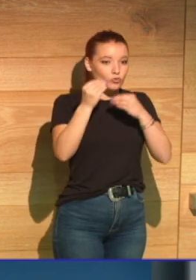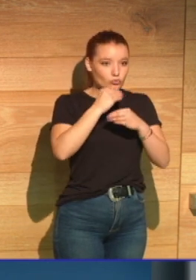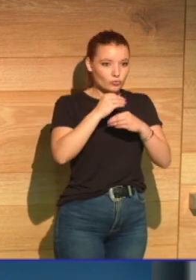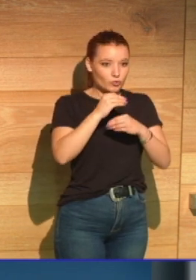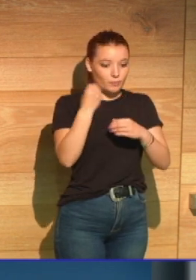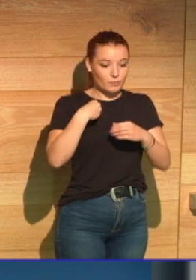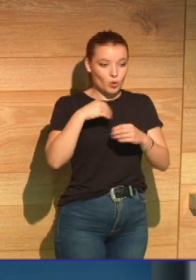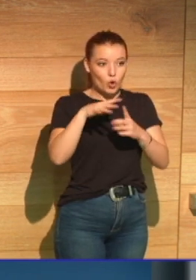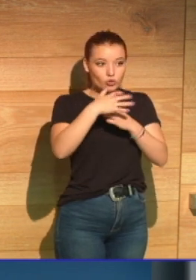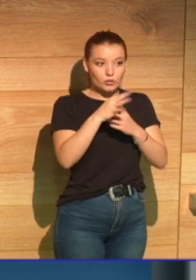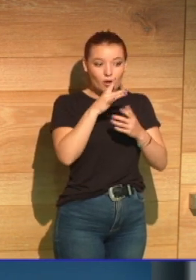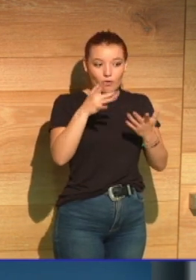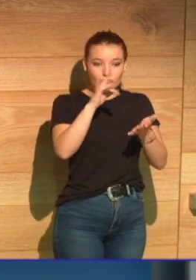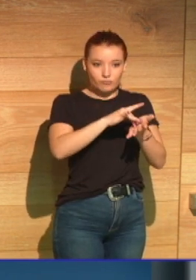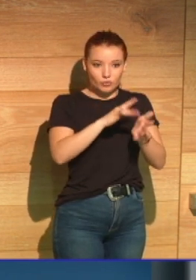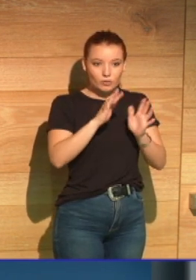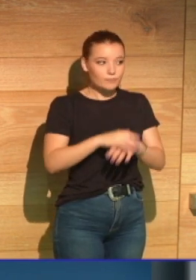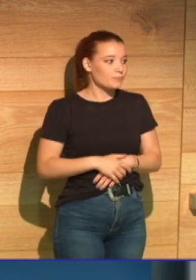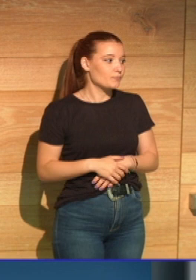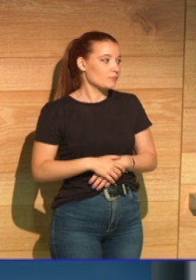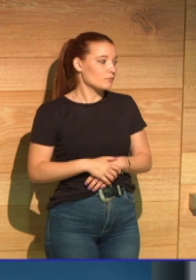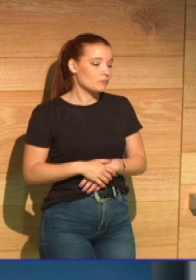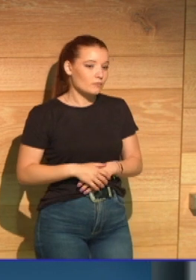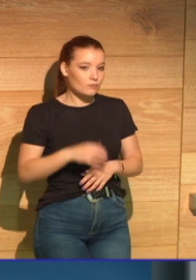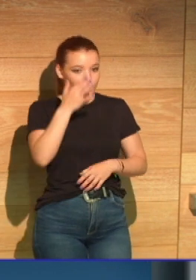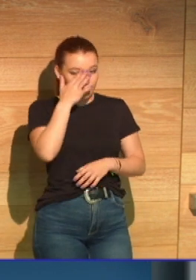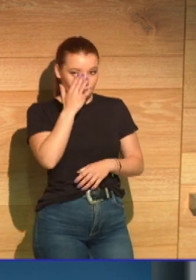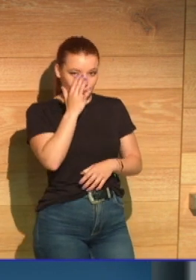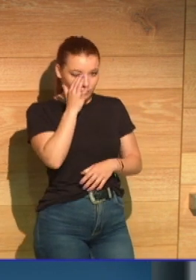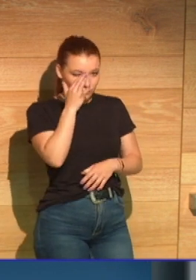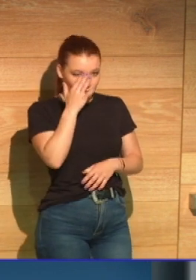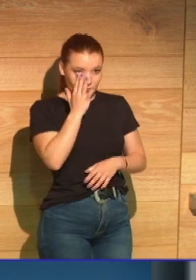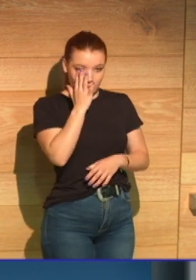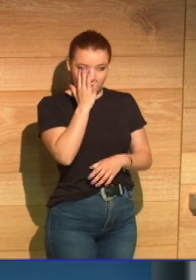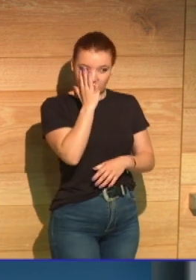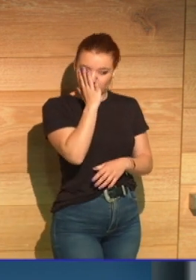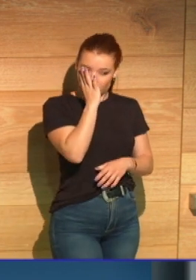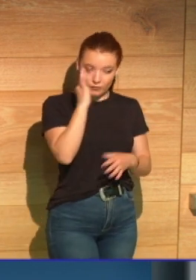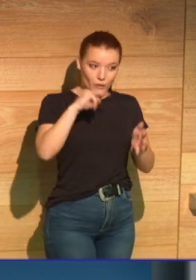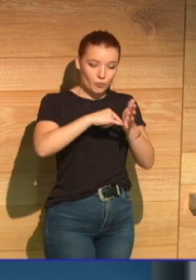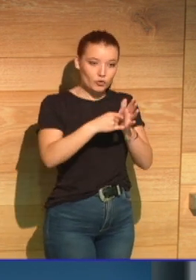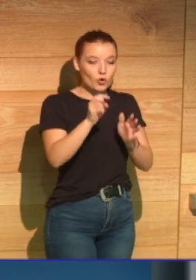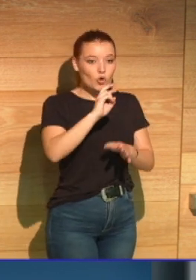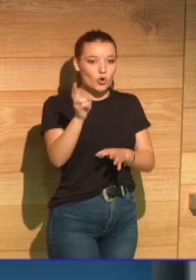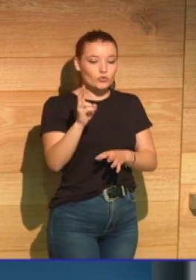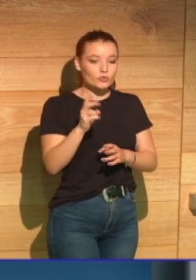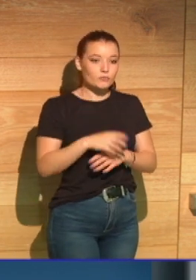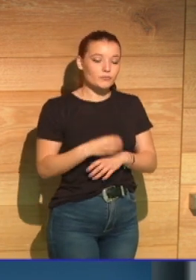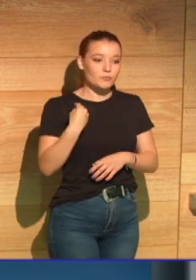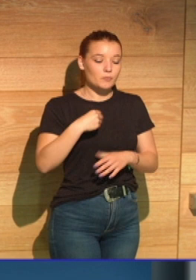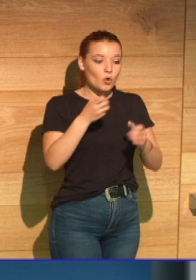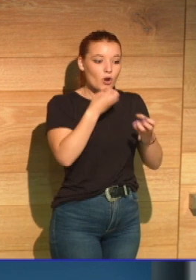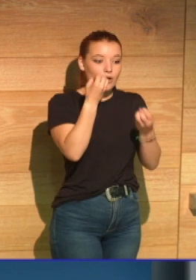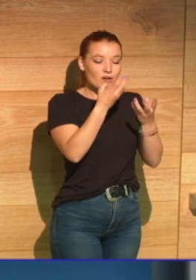estamos ahora. Y un ejercicio que hicieron en línea, el otro que quería comentarles de ellos, es este proyecto que son relatos de un ecocidio y que además es como